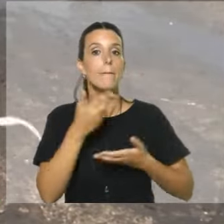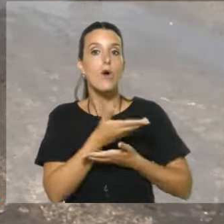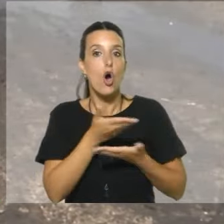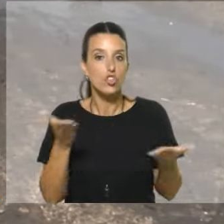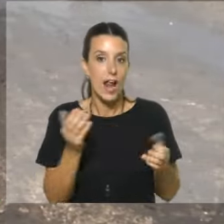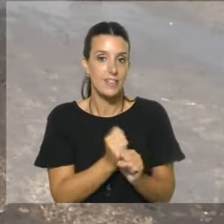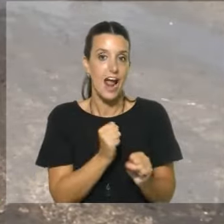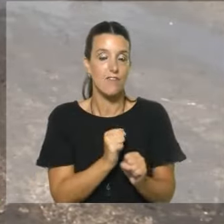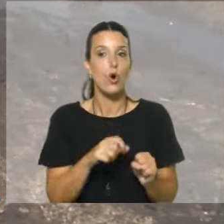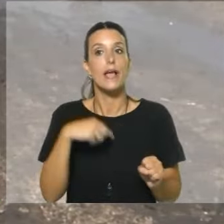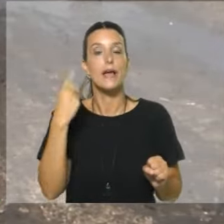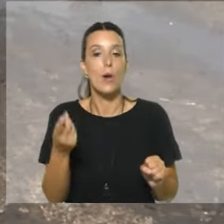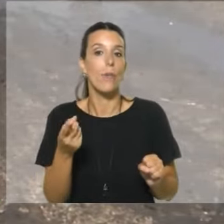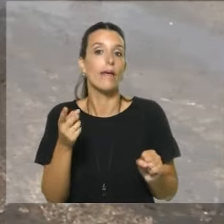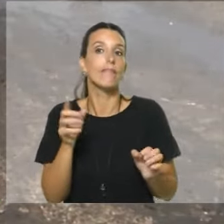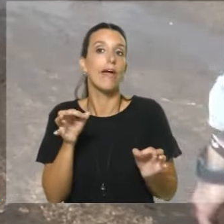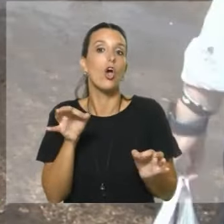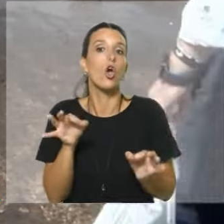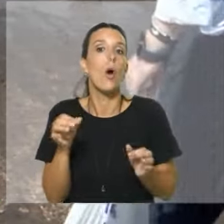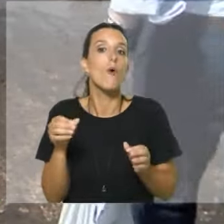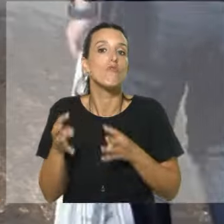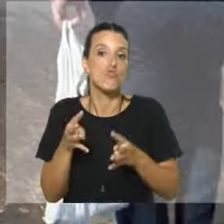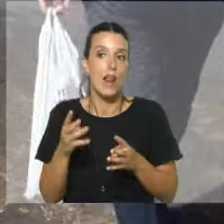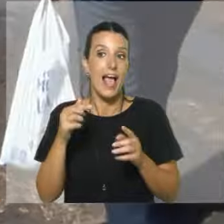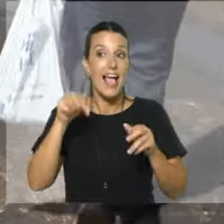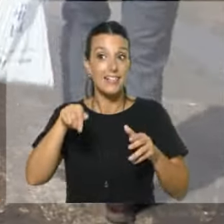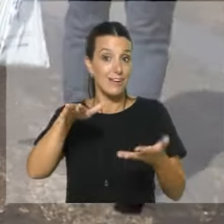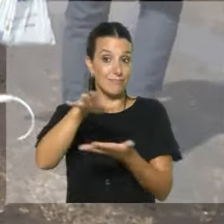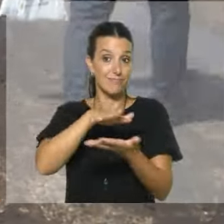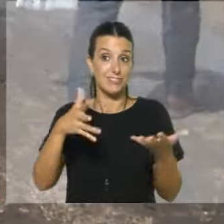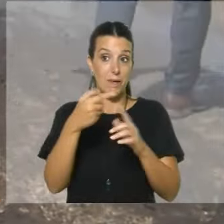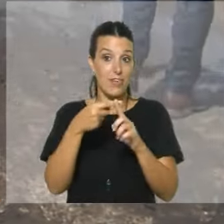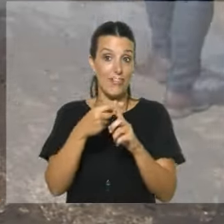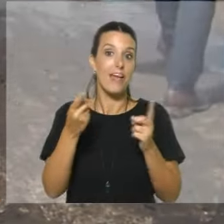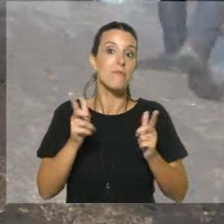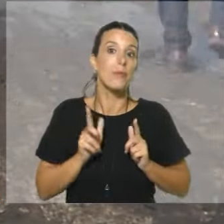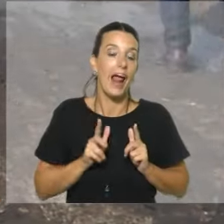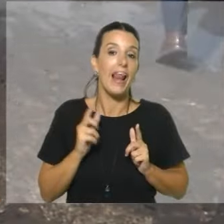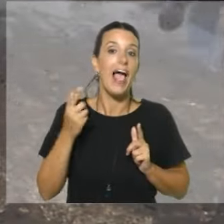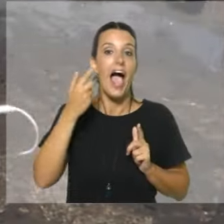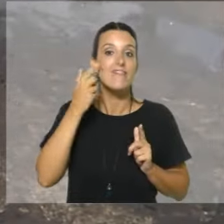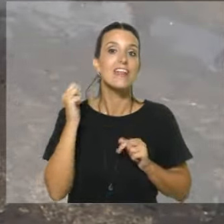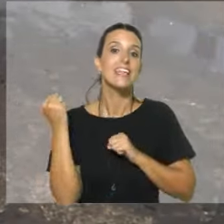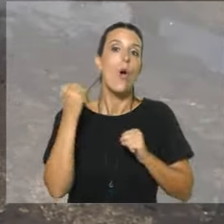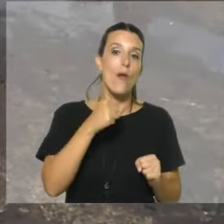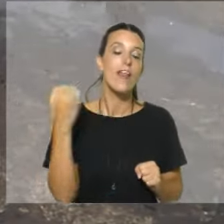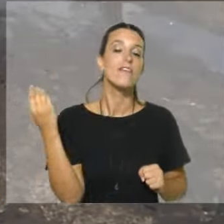activa y lo que será después la muestra estática también. Este es el panorama en este mediodía y estamos a la espera de lo que sea el acto inaugural con,